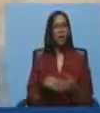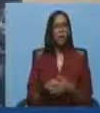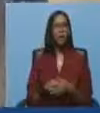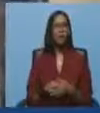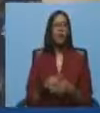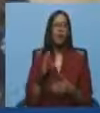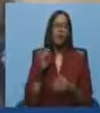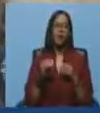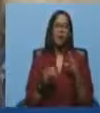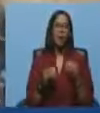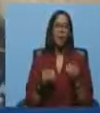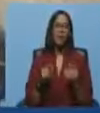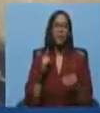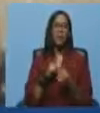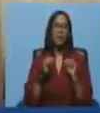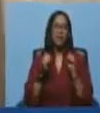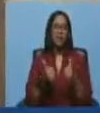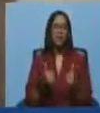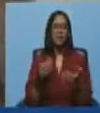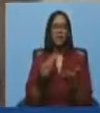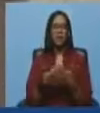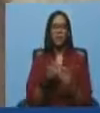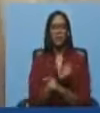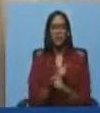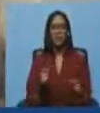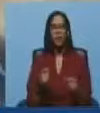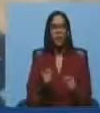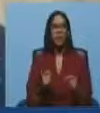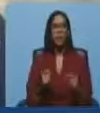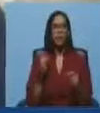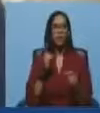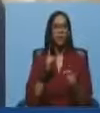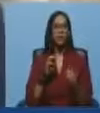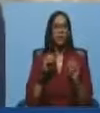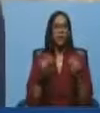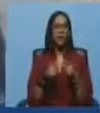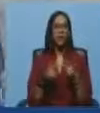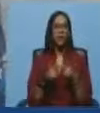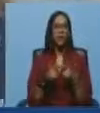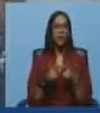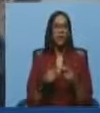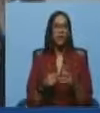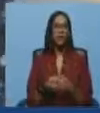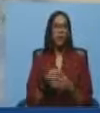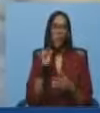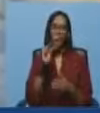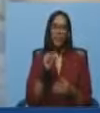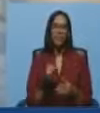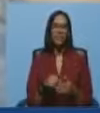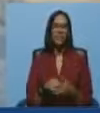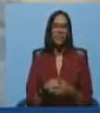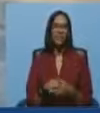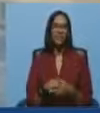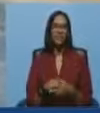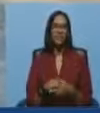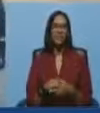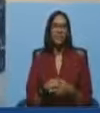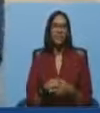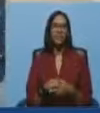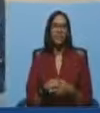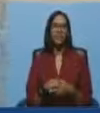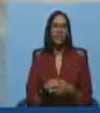de qué hablamos, ¿no? Desde que inicia hasta que termina. Justamente la doña está llamando por una reunión. No tengo dudas. Un momentico que tiene un entrevista. Dale